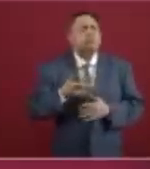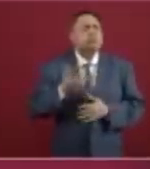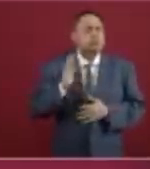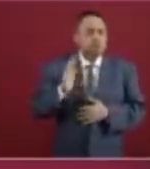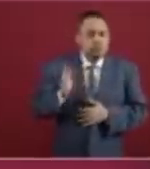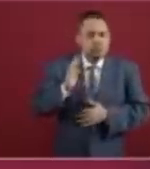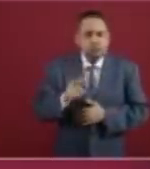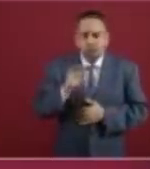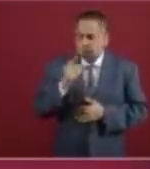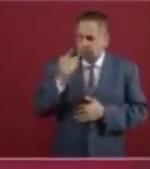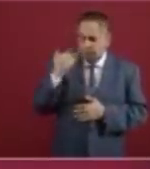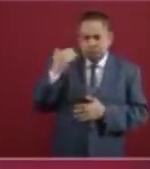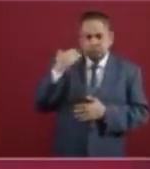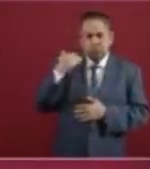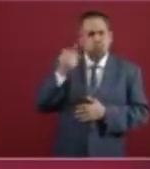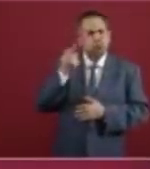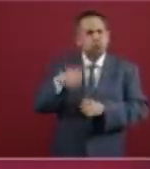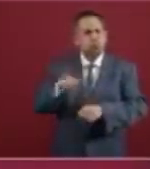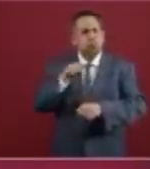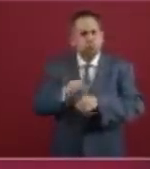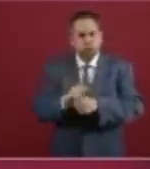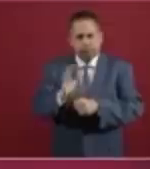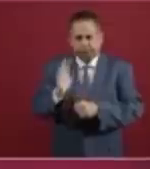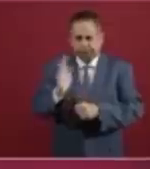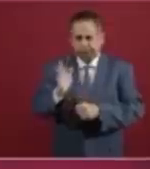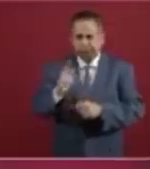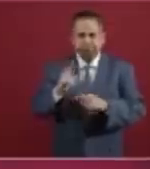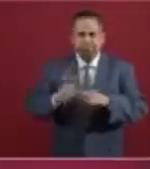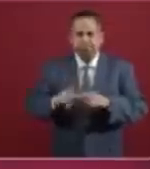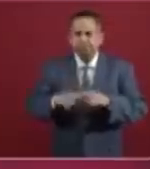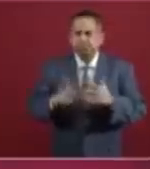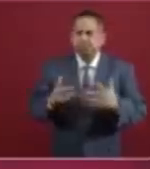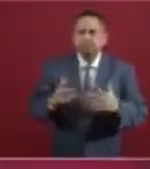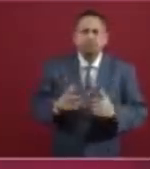la semana pasada se